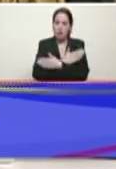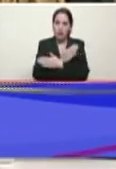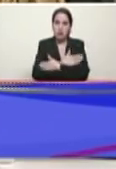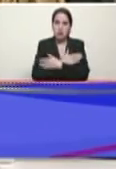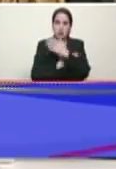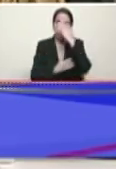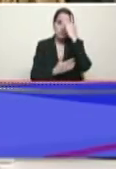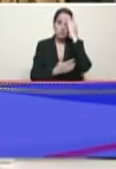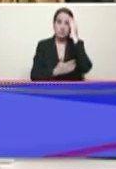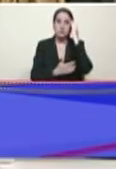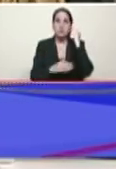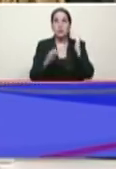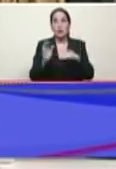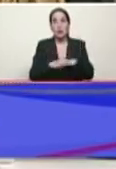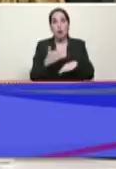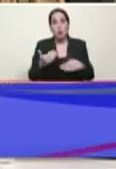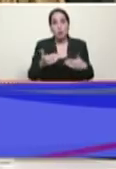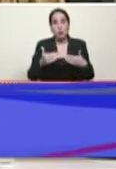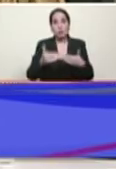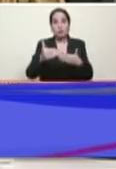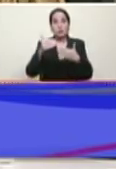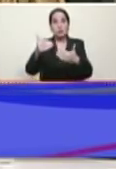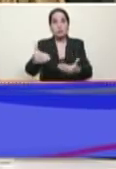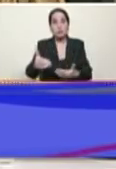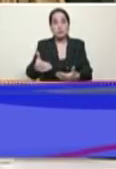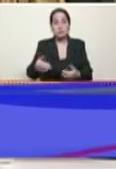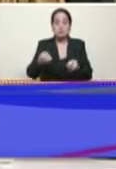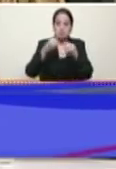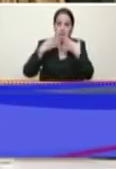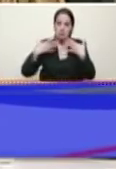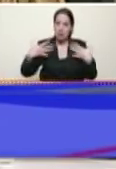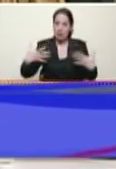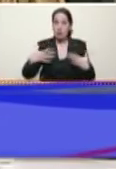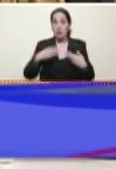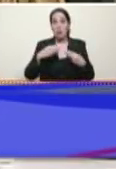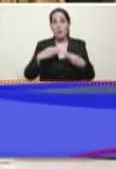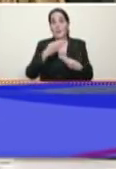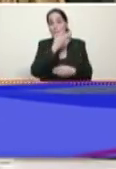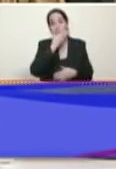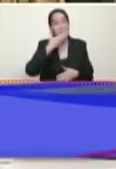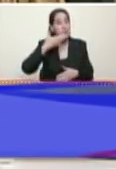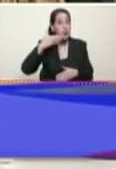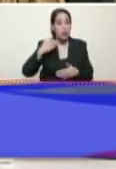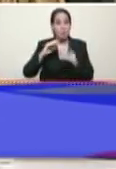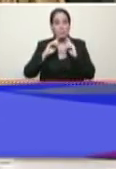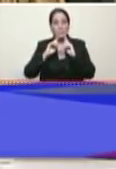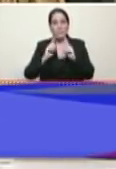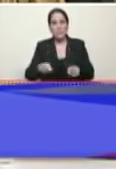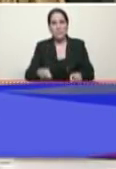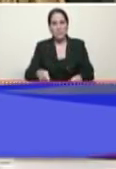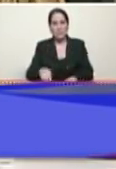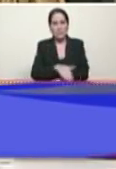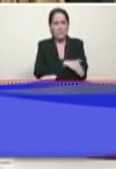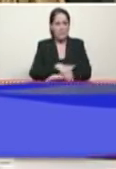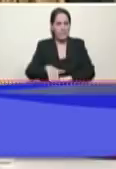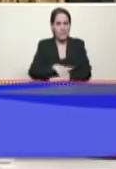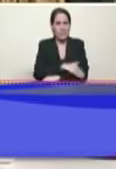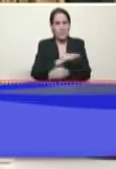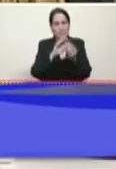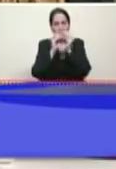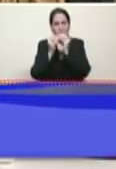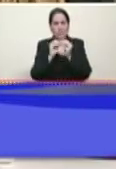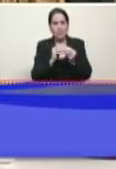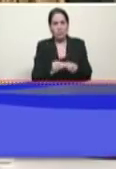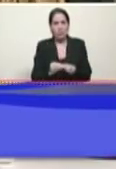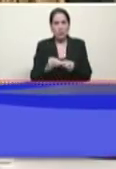porque avanzan en la rehabilitación, embellecimiento y mejora de la avenida Luis del Valle García, ya en el casco